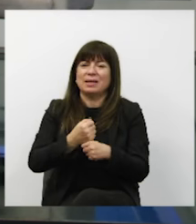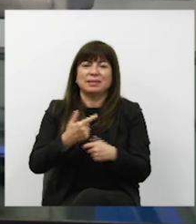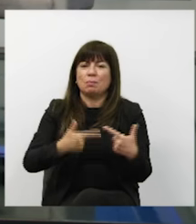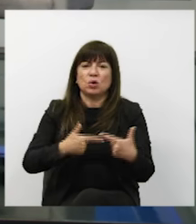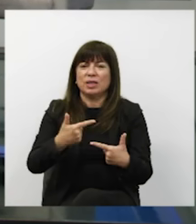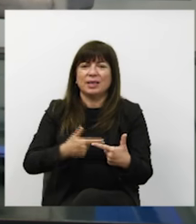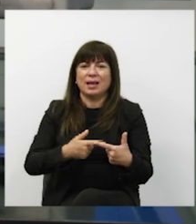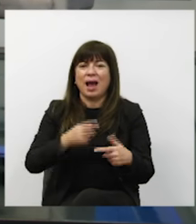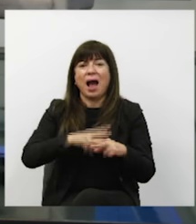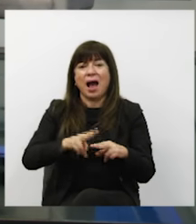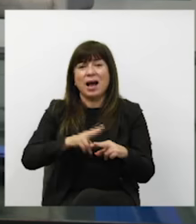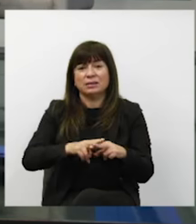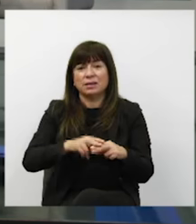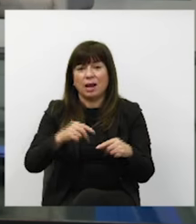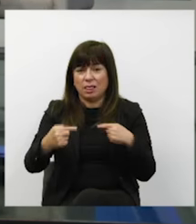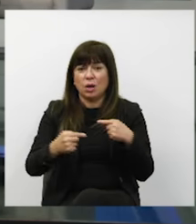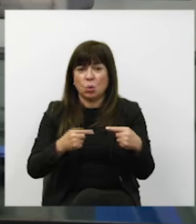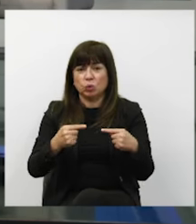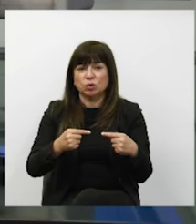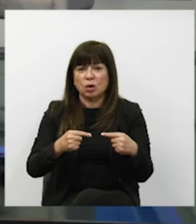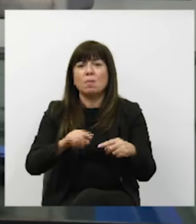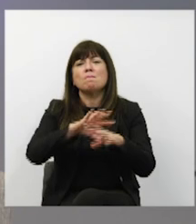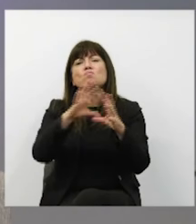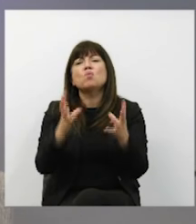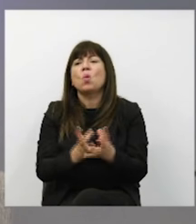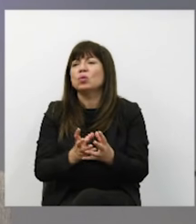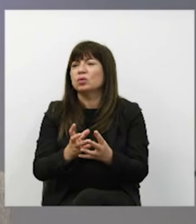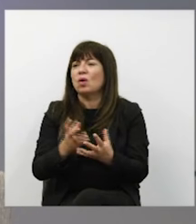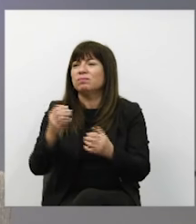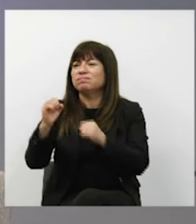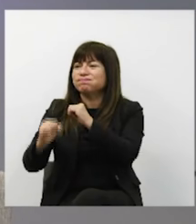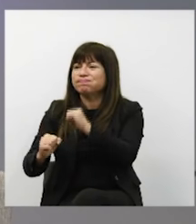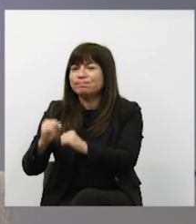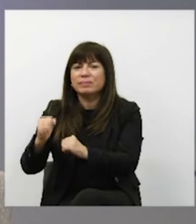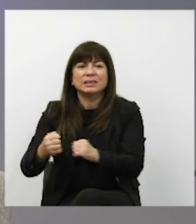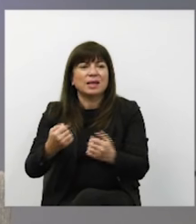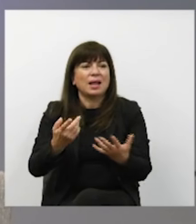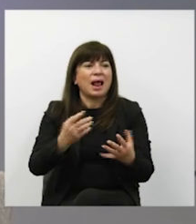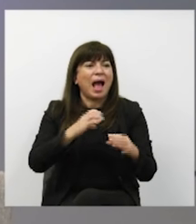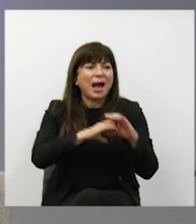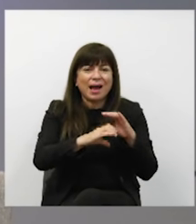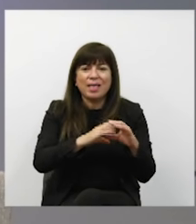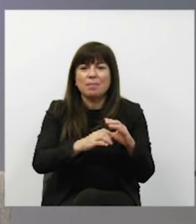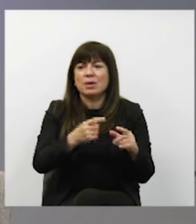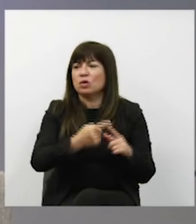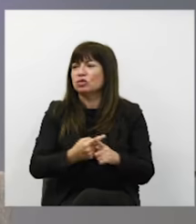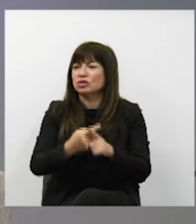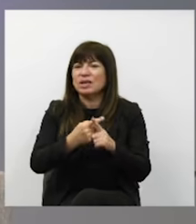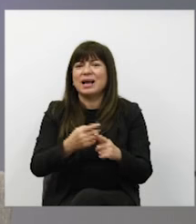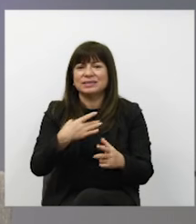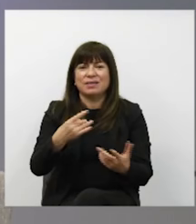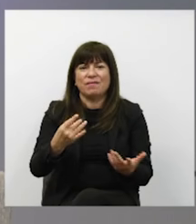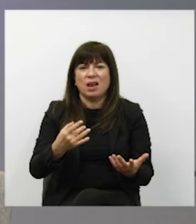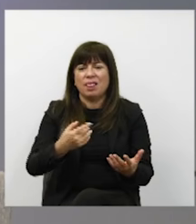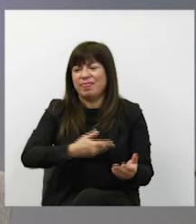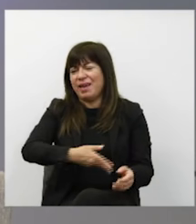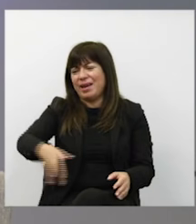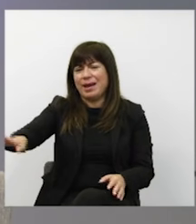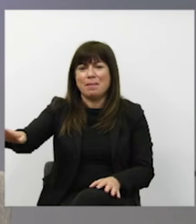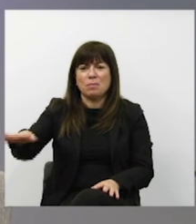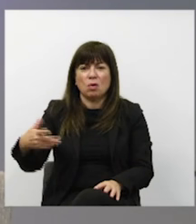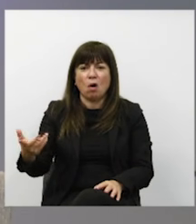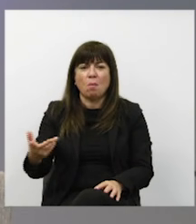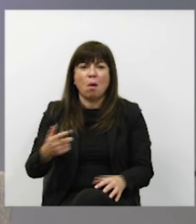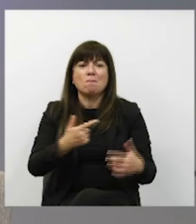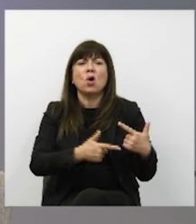esta discusión. O sea, yo hago un llamado también a que el mundo empresarial, el mundo académico, la intelectualidad, la sociedad civil, también dejemos un poquito esta resignación de que